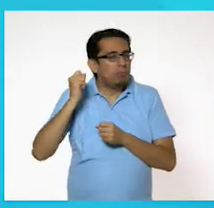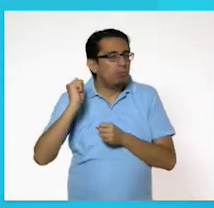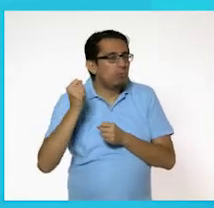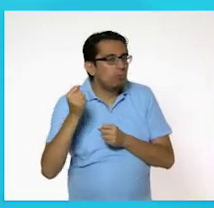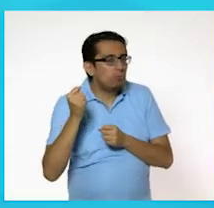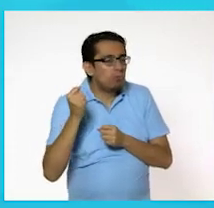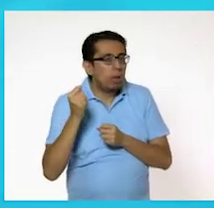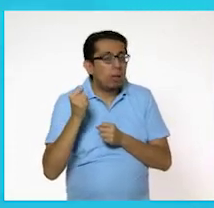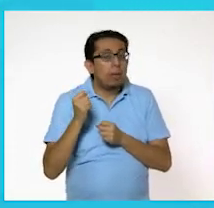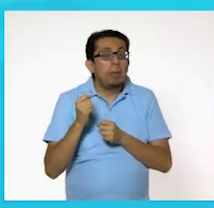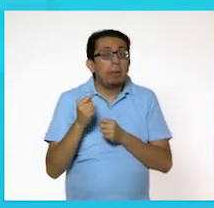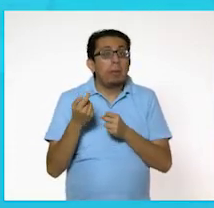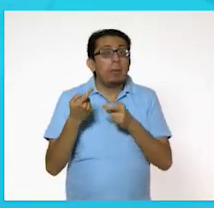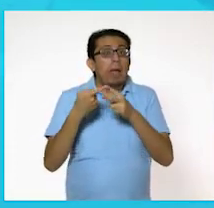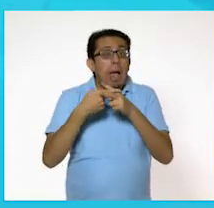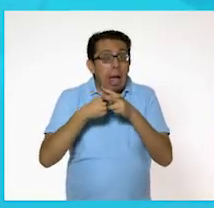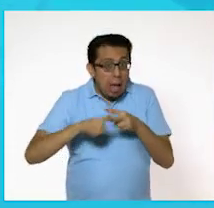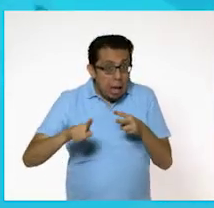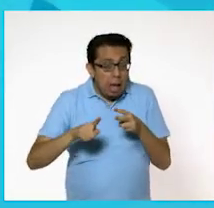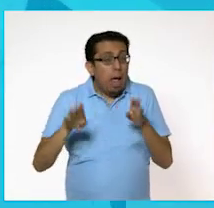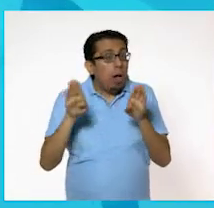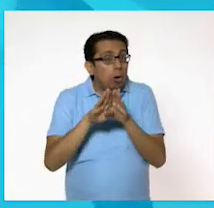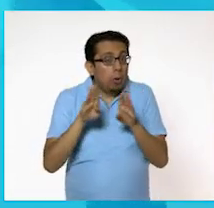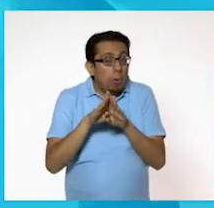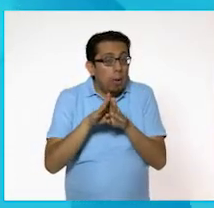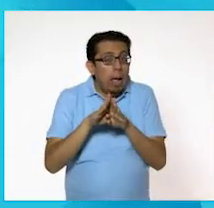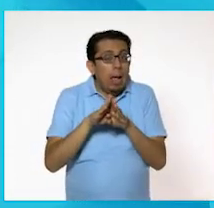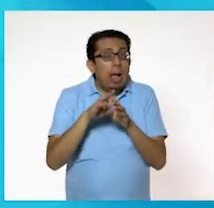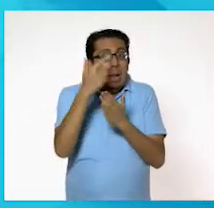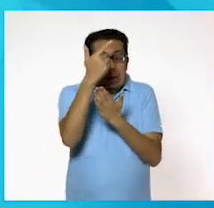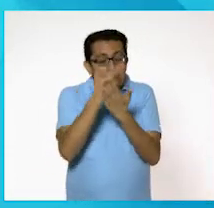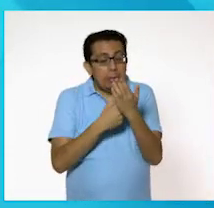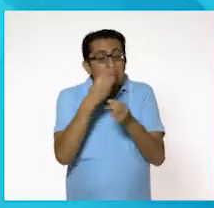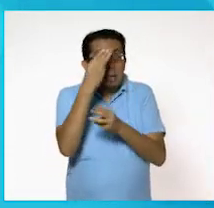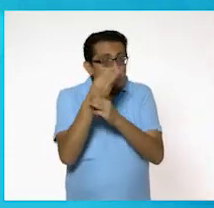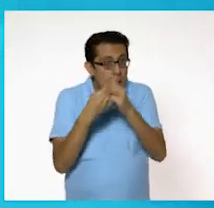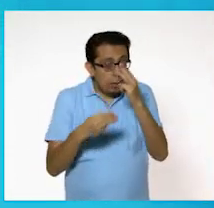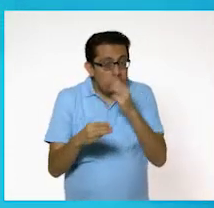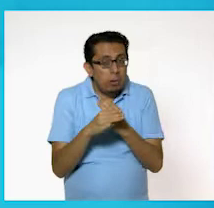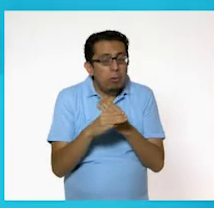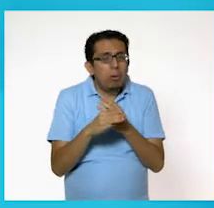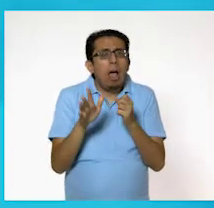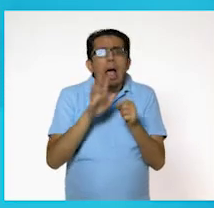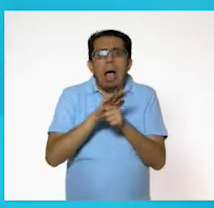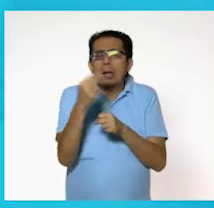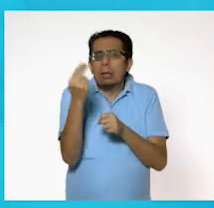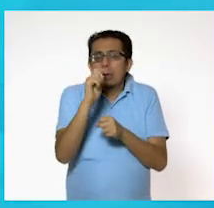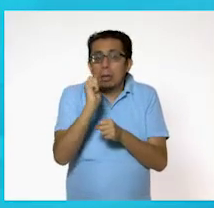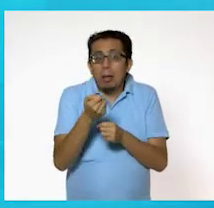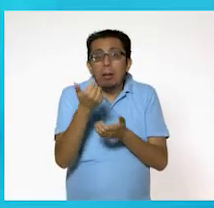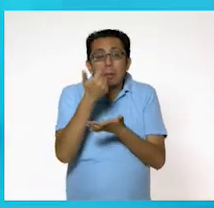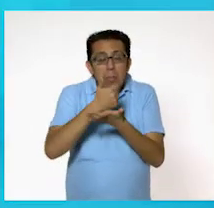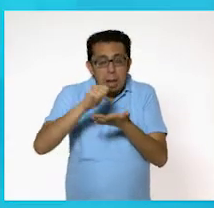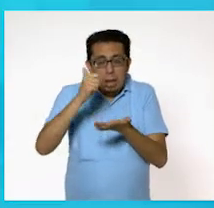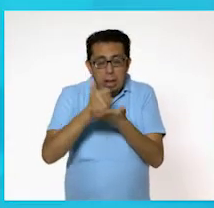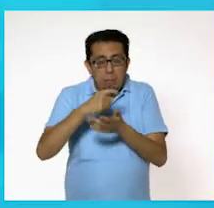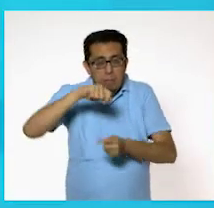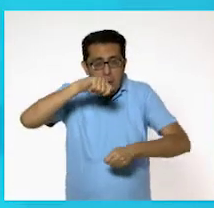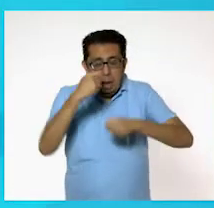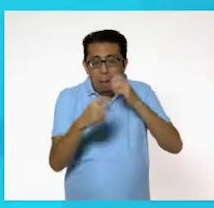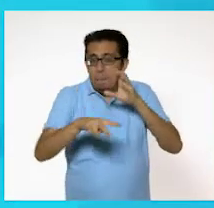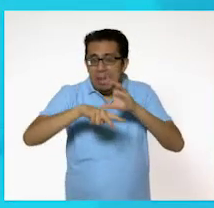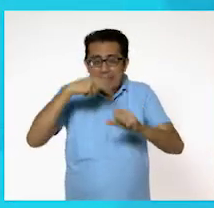cuenta, empezamos con los materiales. ¿De qué materiales utilicé? Dice, dos botellas de plástico vacías